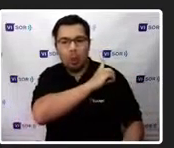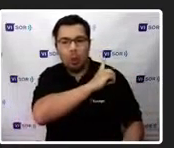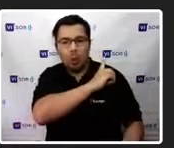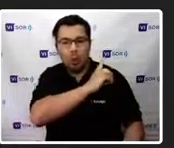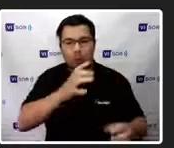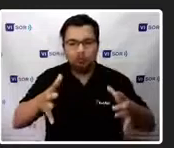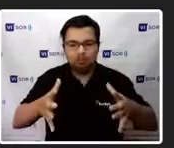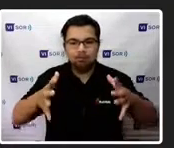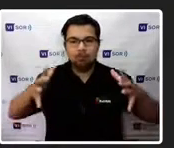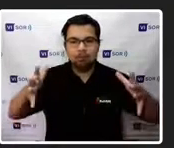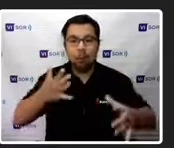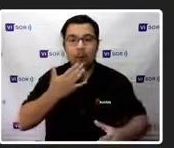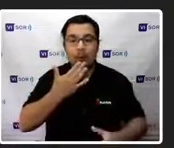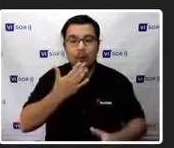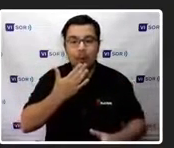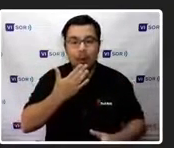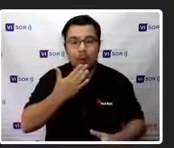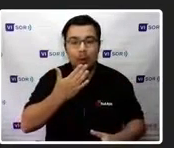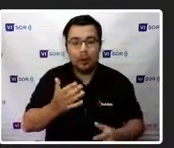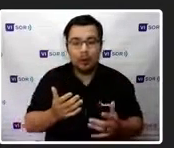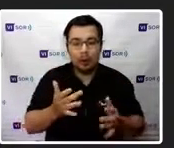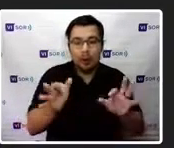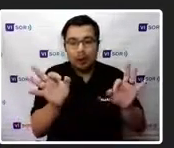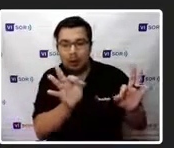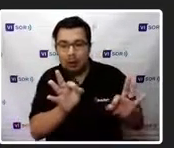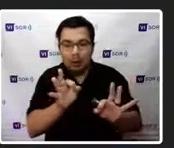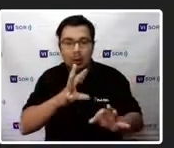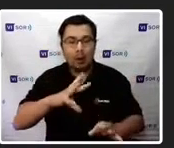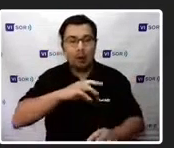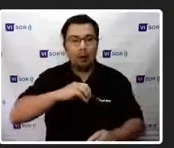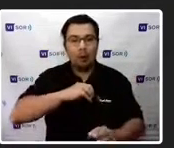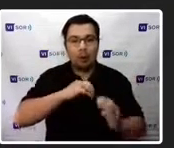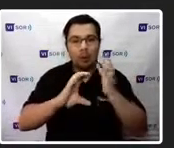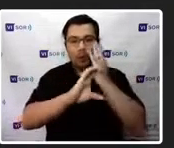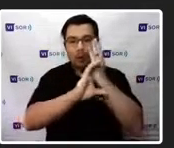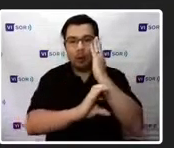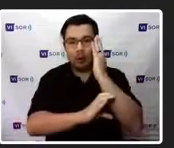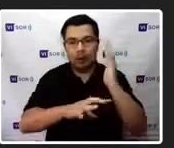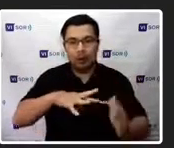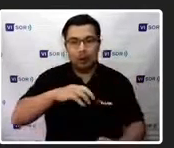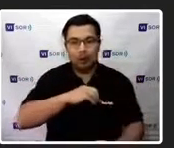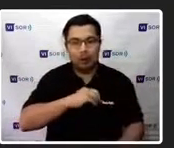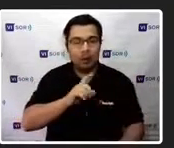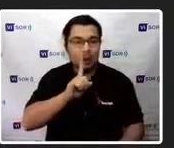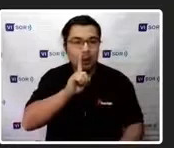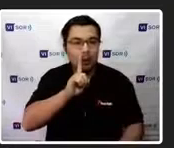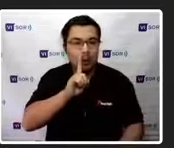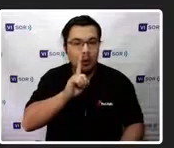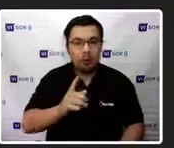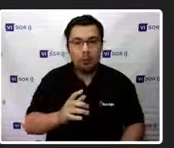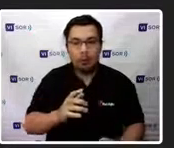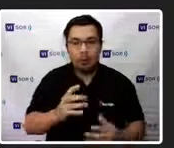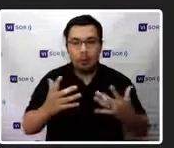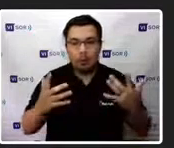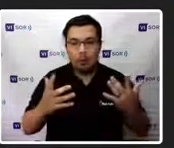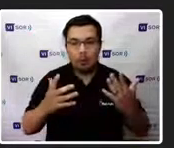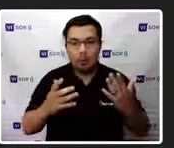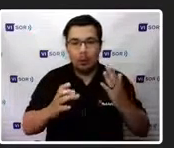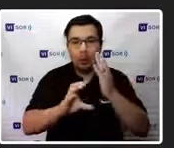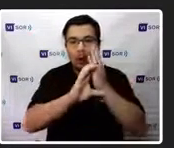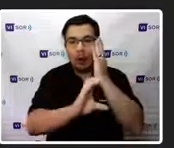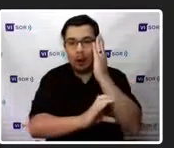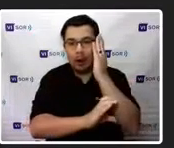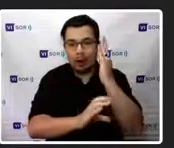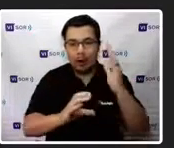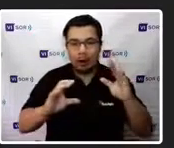nuestras carreras, ¿no? Nosotros tenemos nuestra escuela de turismo y hotelería, una serie de carreras que van desde las técnicas